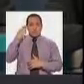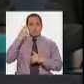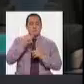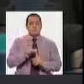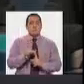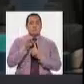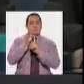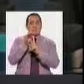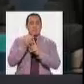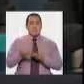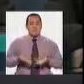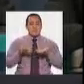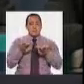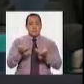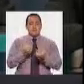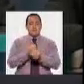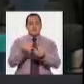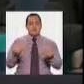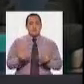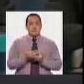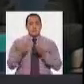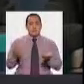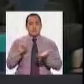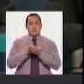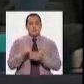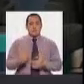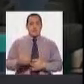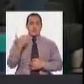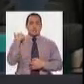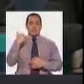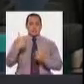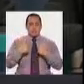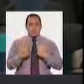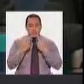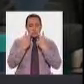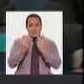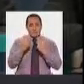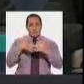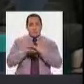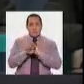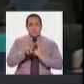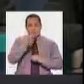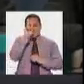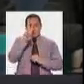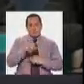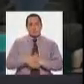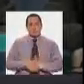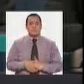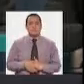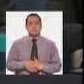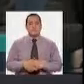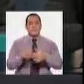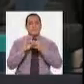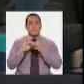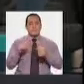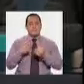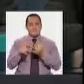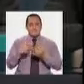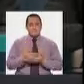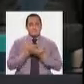prime y presida los acontecimientos que desde el día de ayer estamos viendo en el país. En relación al